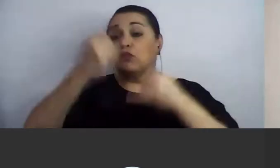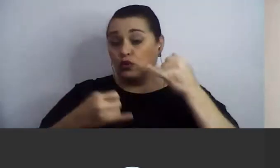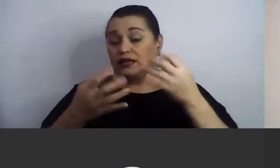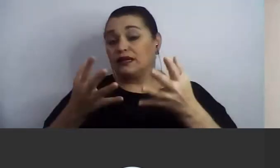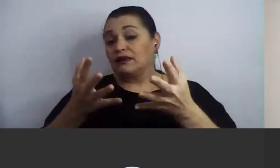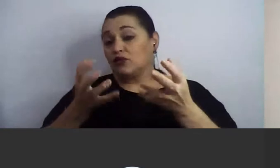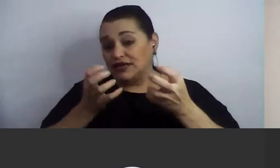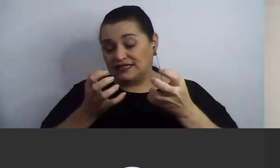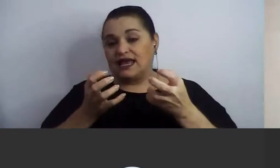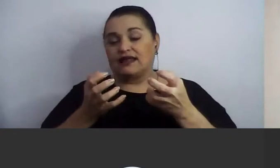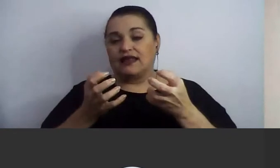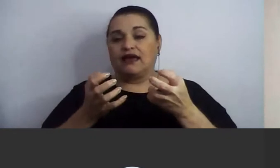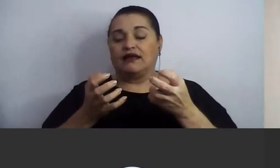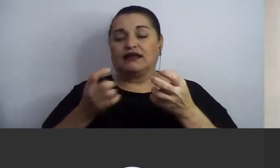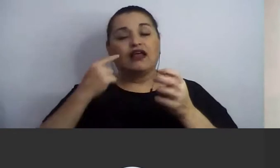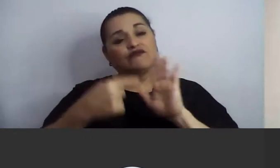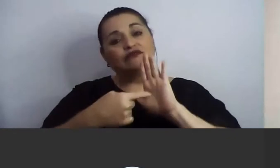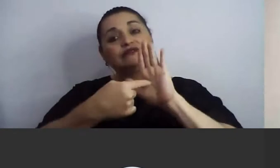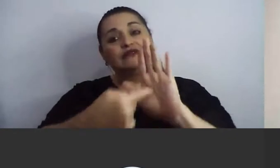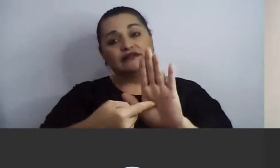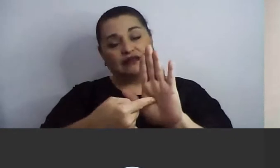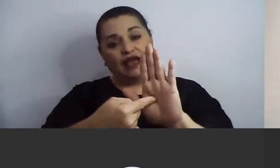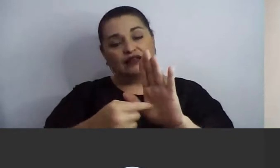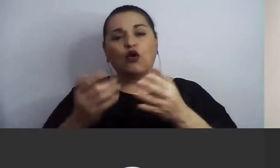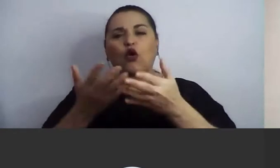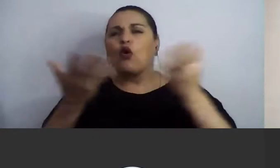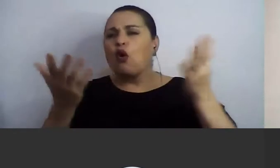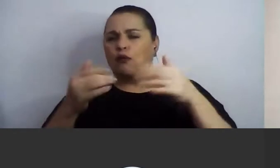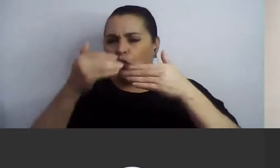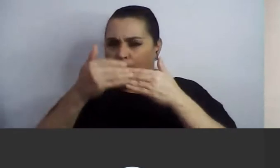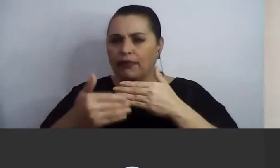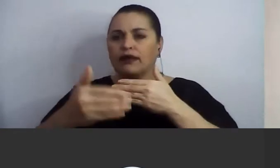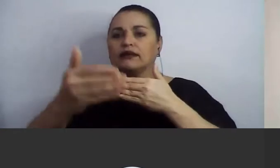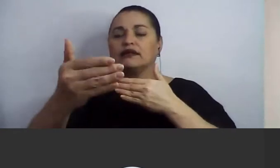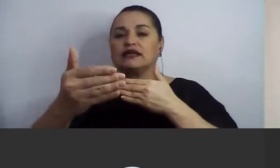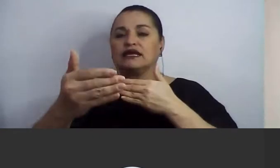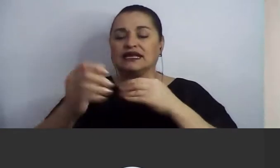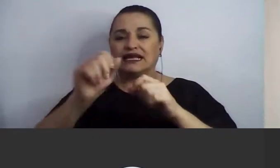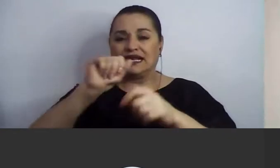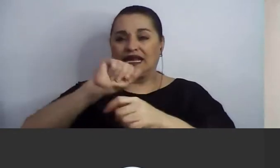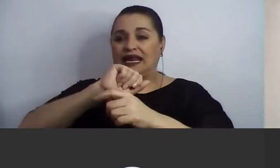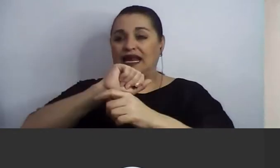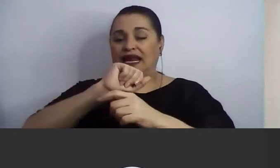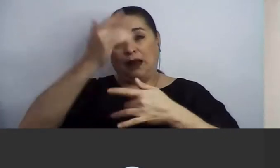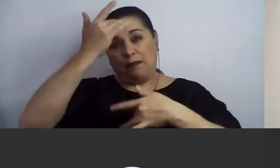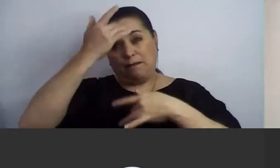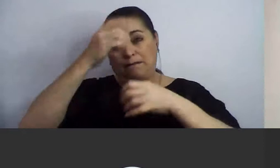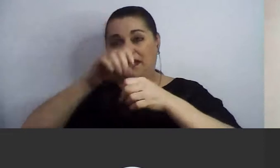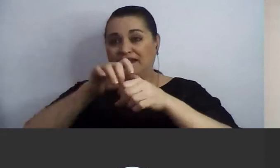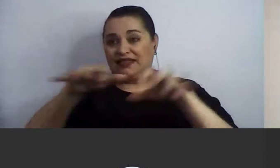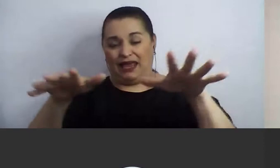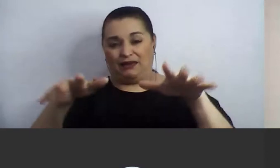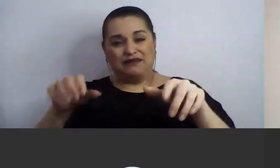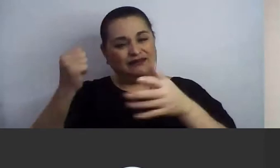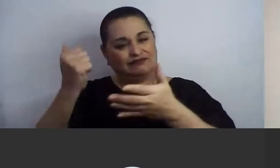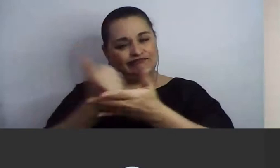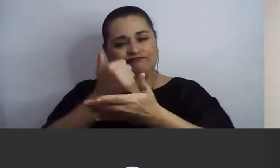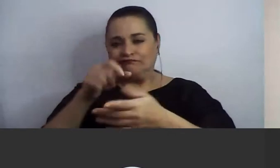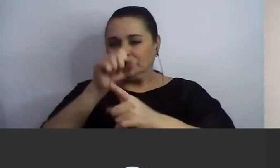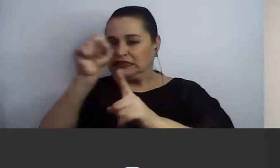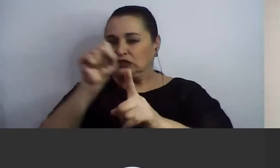quisiera también resaltar como a partir de la pandemia de esta pues lamentable situación